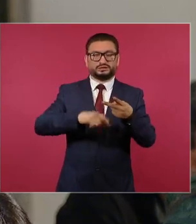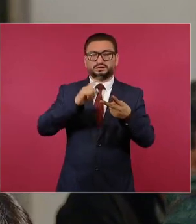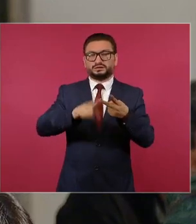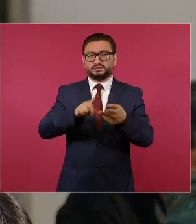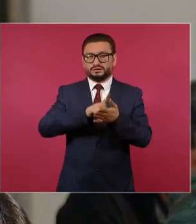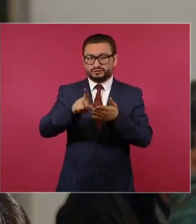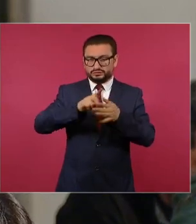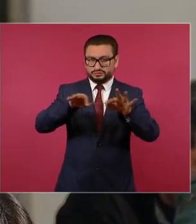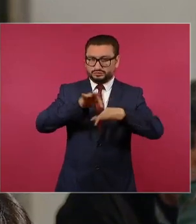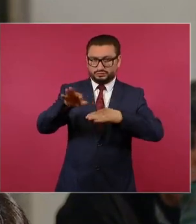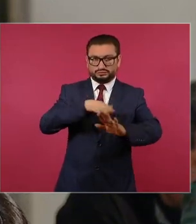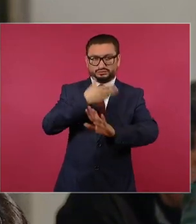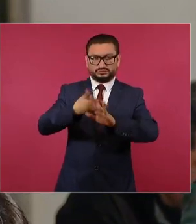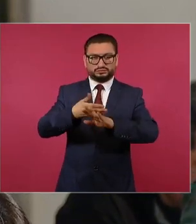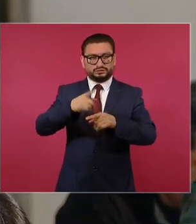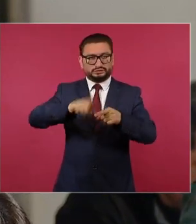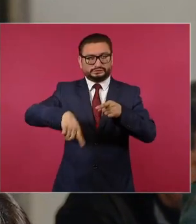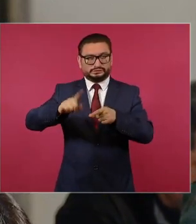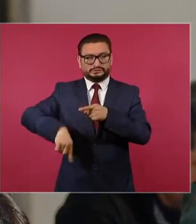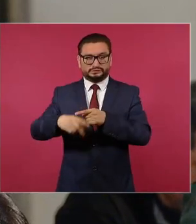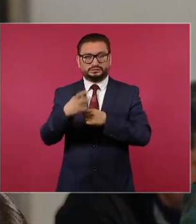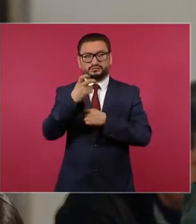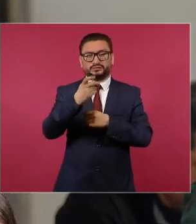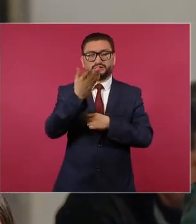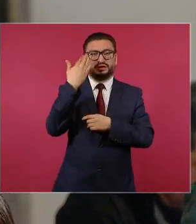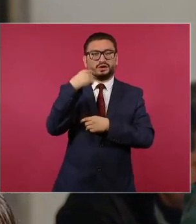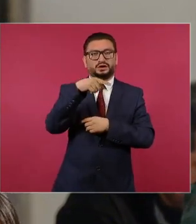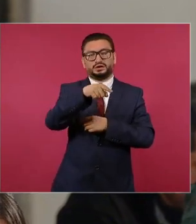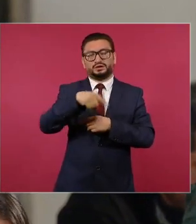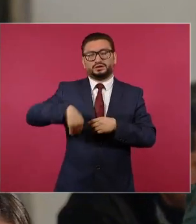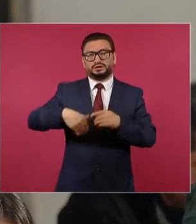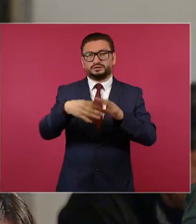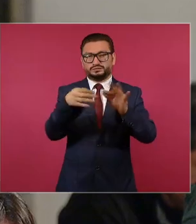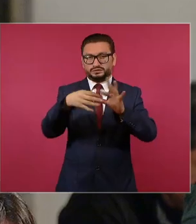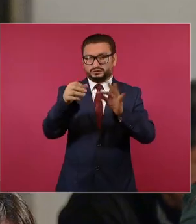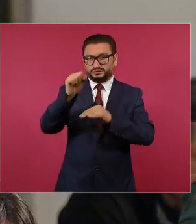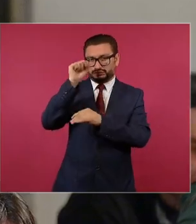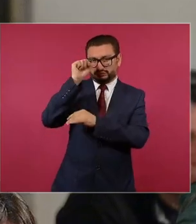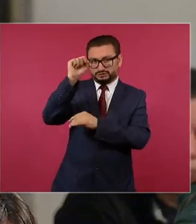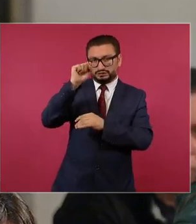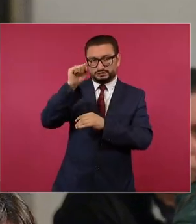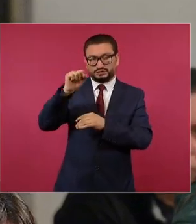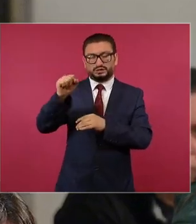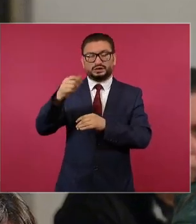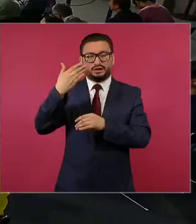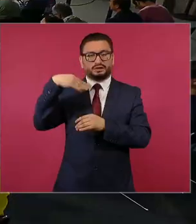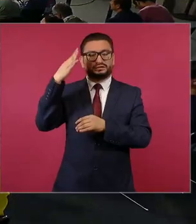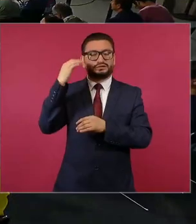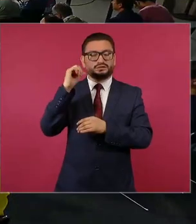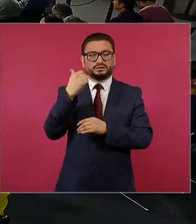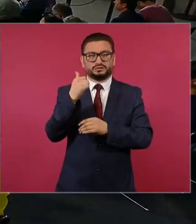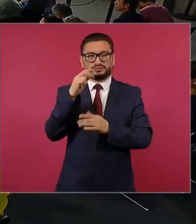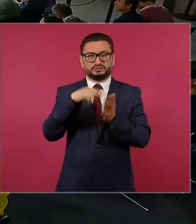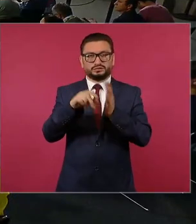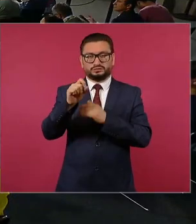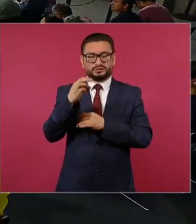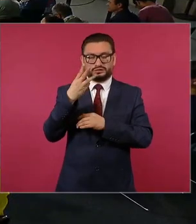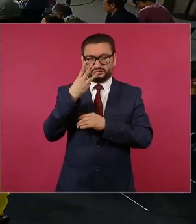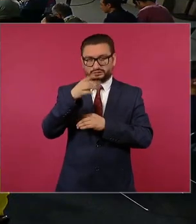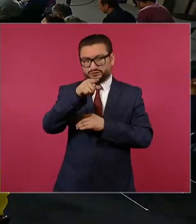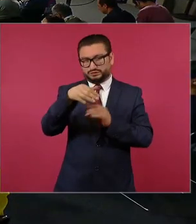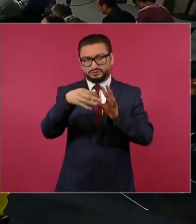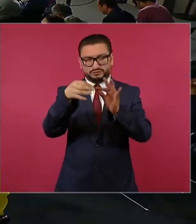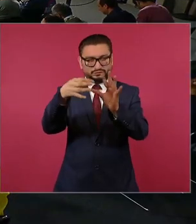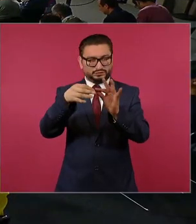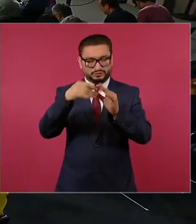derechos laborales. Usted habló de la democratización de este sindicato. En agosto del 2023, lo tengo presente